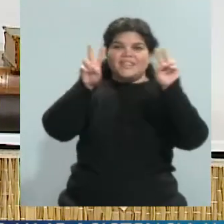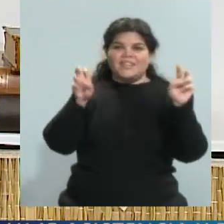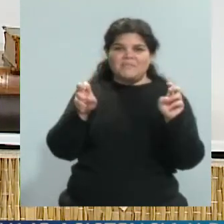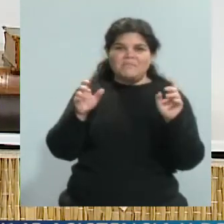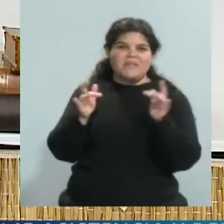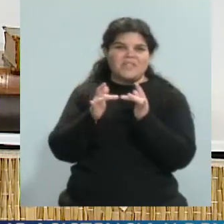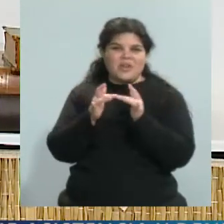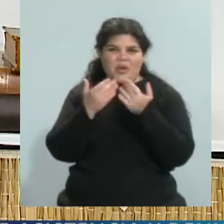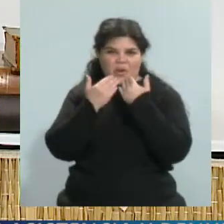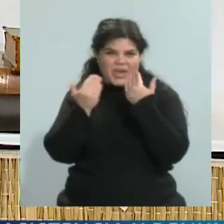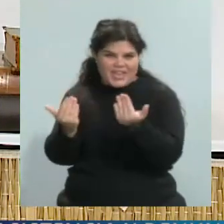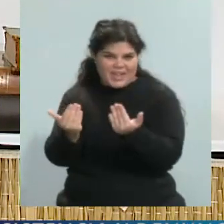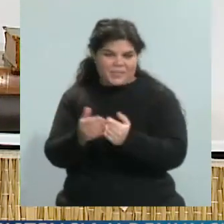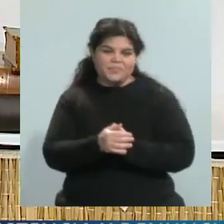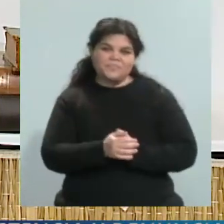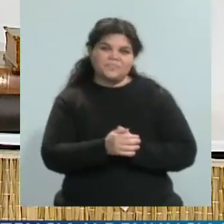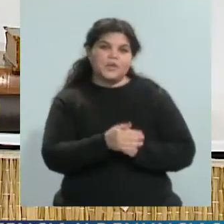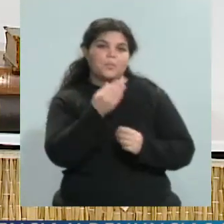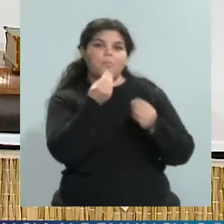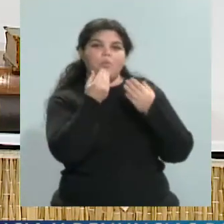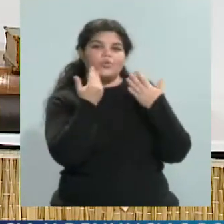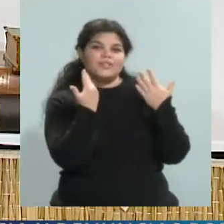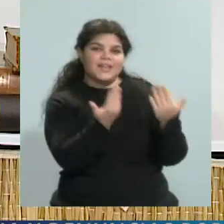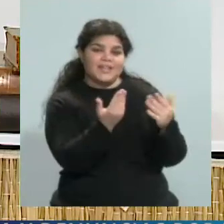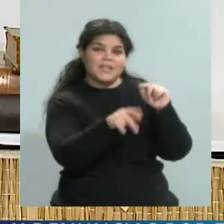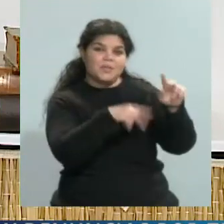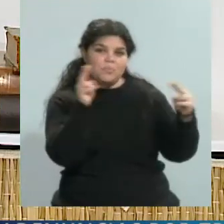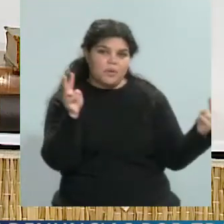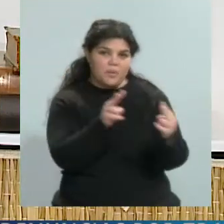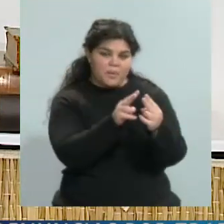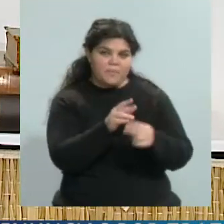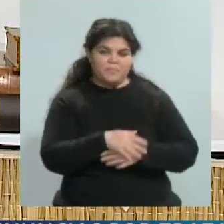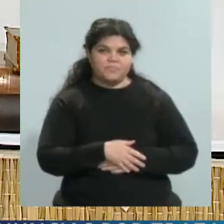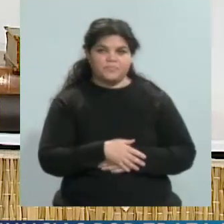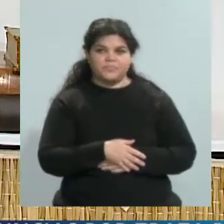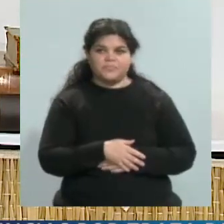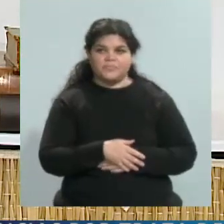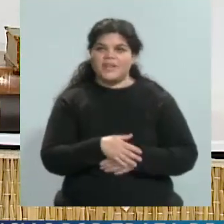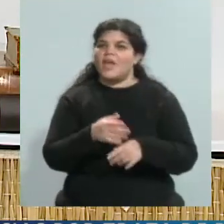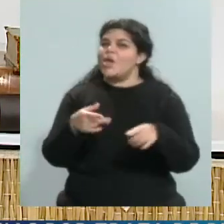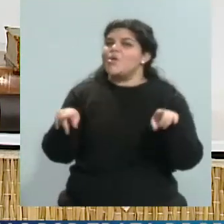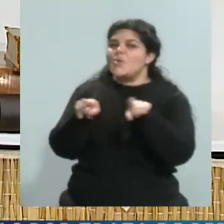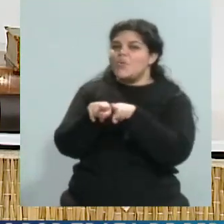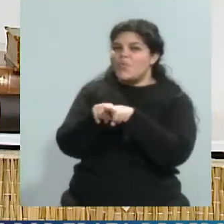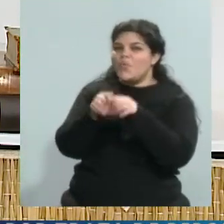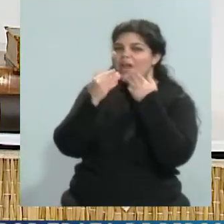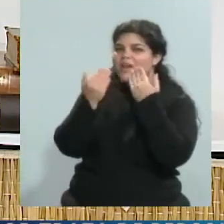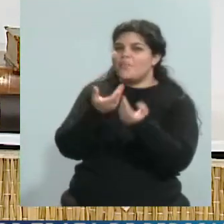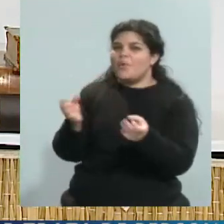¿no? Bueno, muchísimas gracias y será hasta cualquier momento. Un placer. Gracias, igualmente, Claudia. Buenas tardes. Buenas tardes.